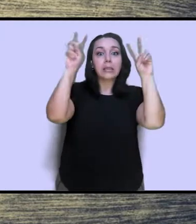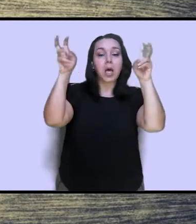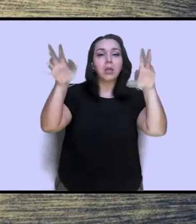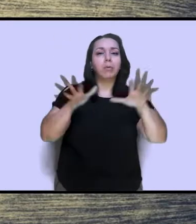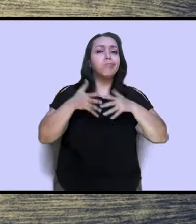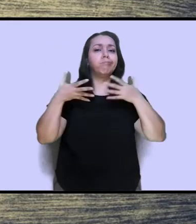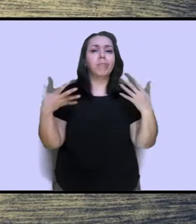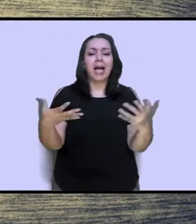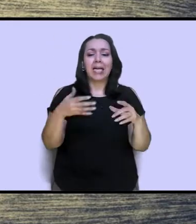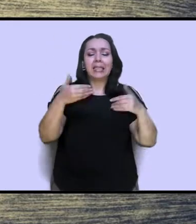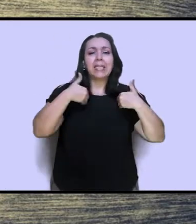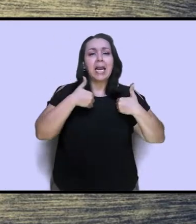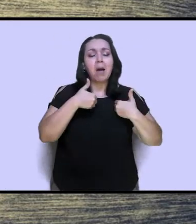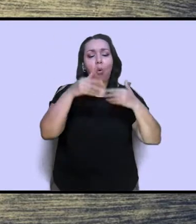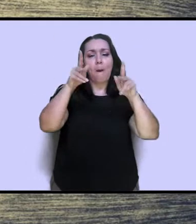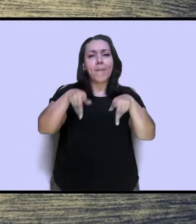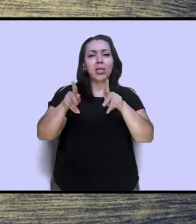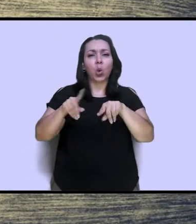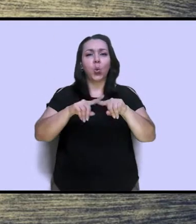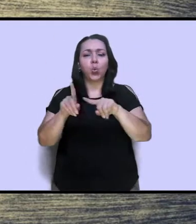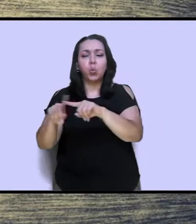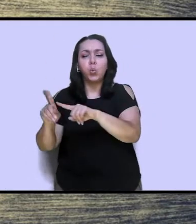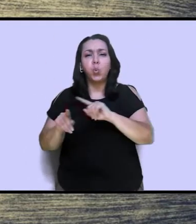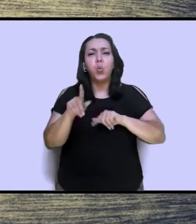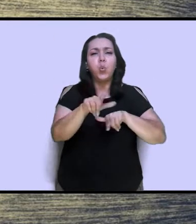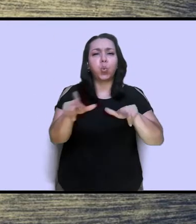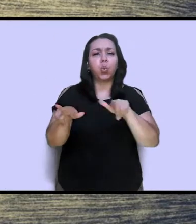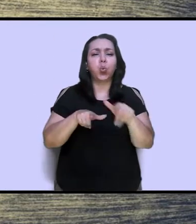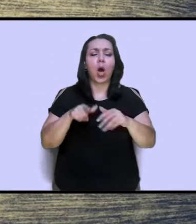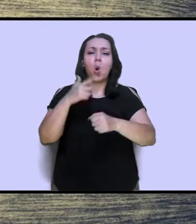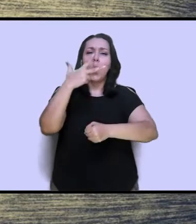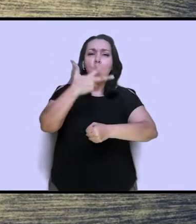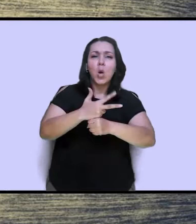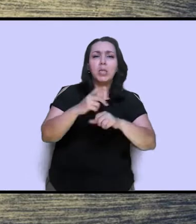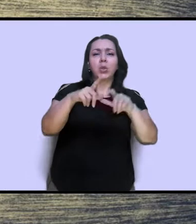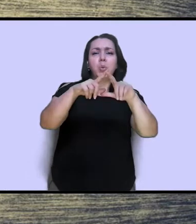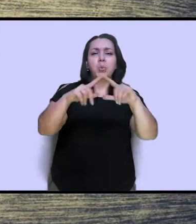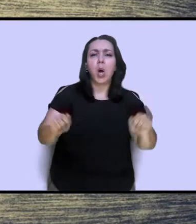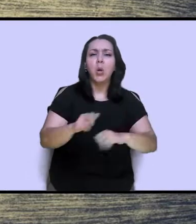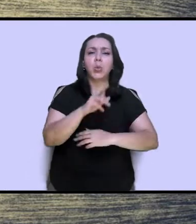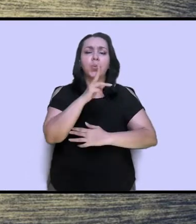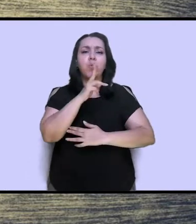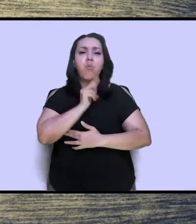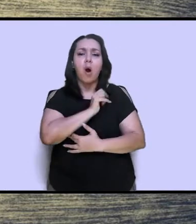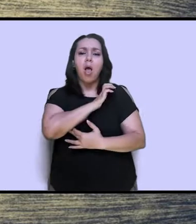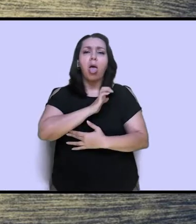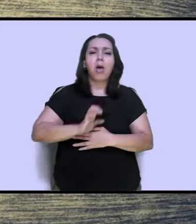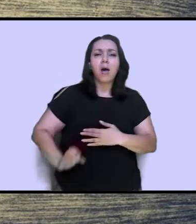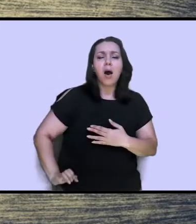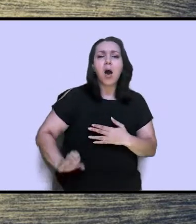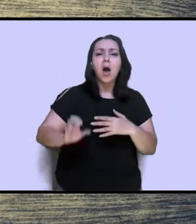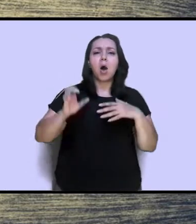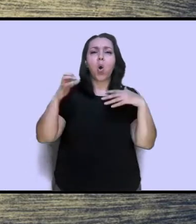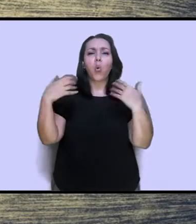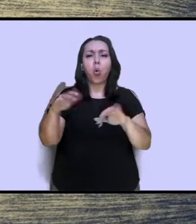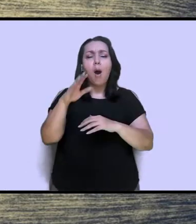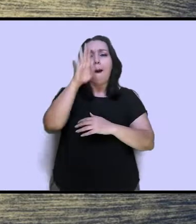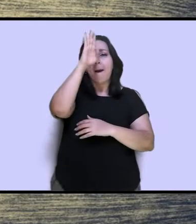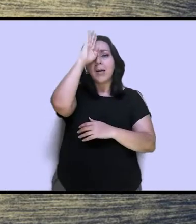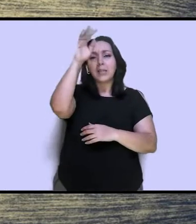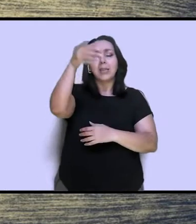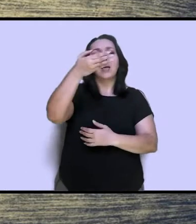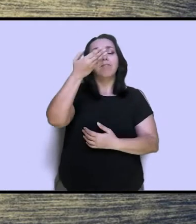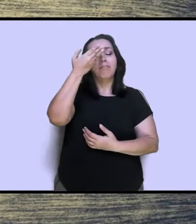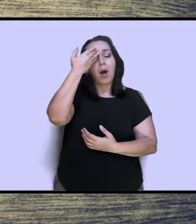arrojó que contamos con personas docentes de Guatemala, Nicaragua, Honduras, El Salvador, Belice,